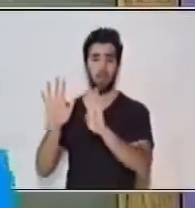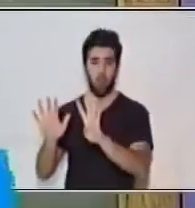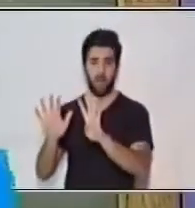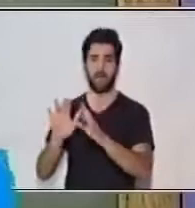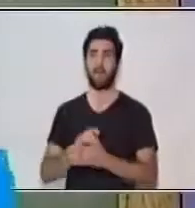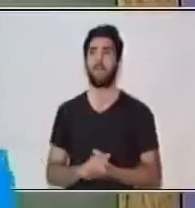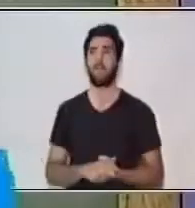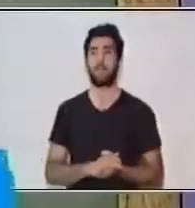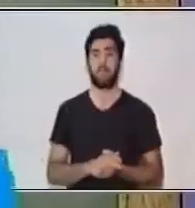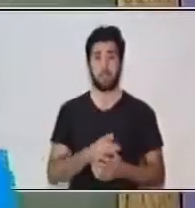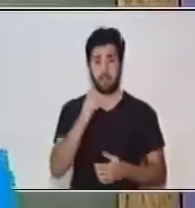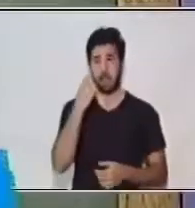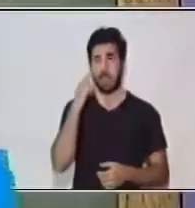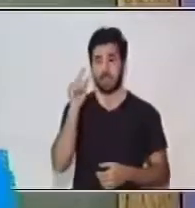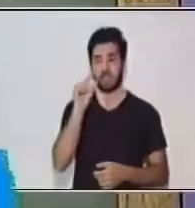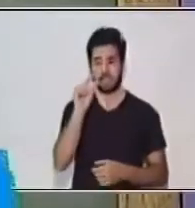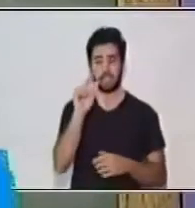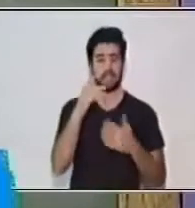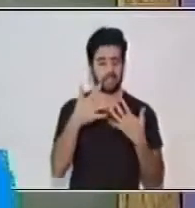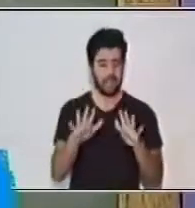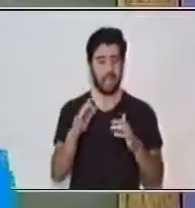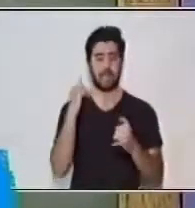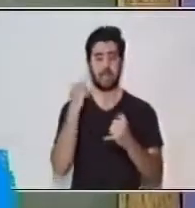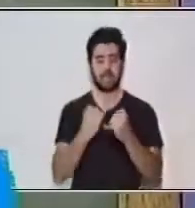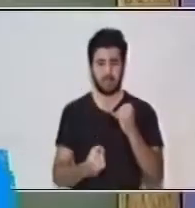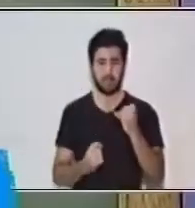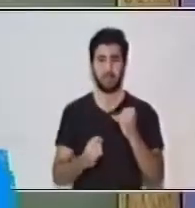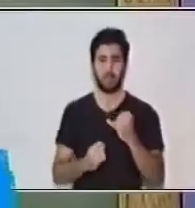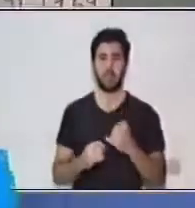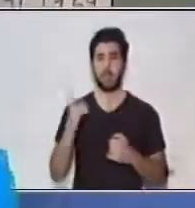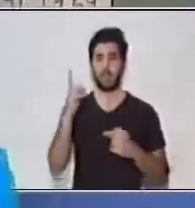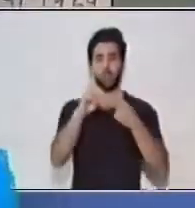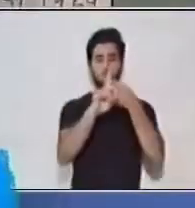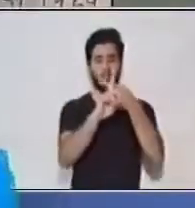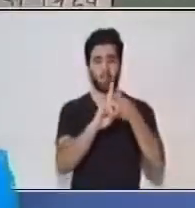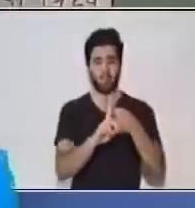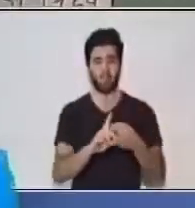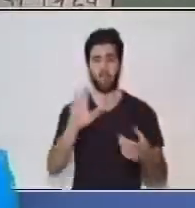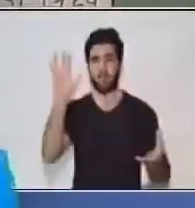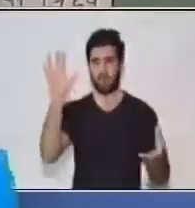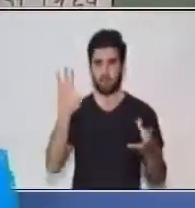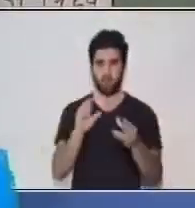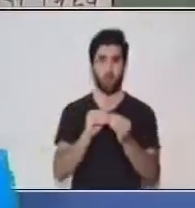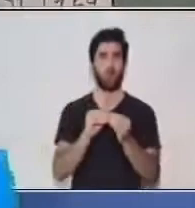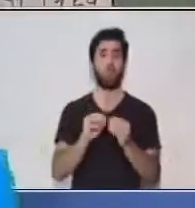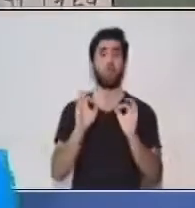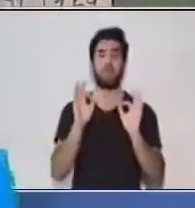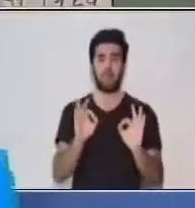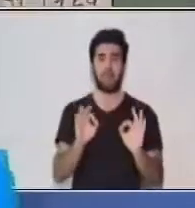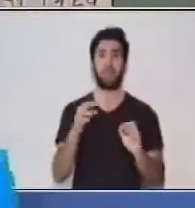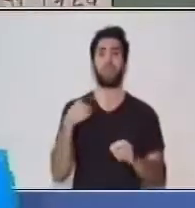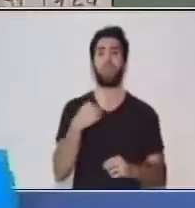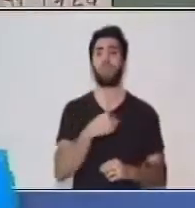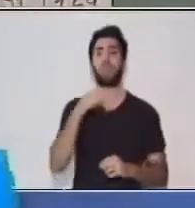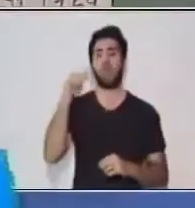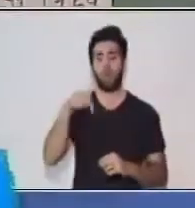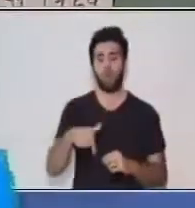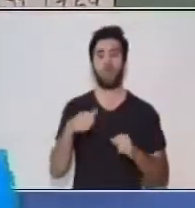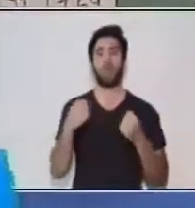Veamos de que ya casi estamos terminando, ya logramos hacer la suma de nuestras componentes. Ahora lo que nos corresponde